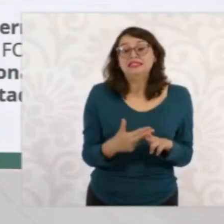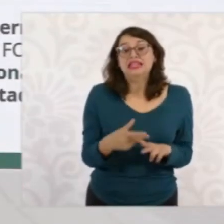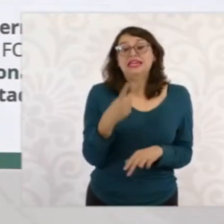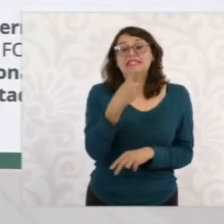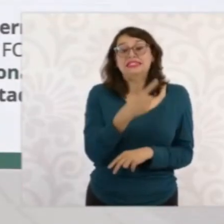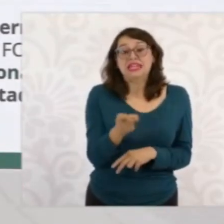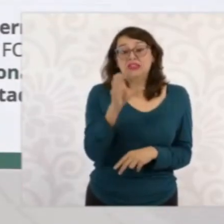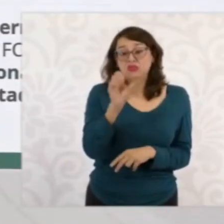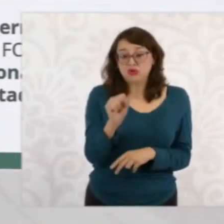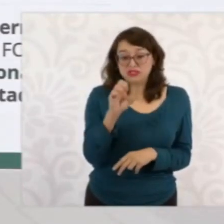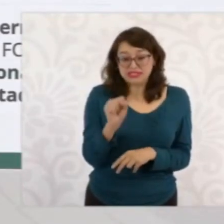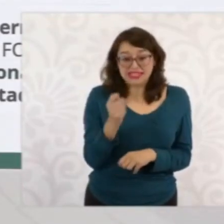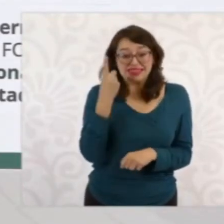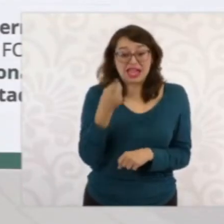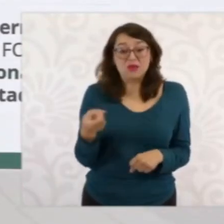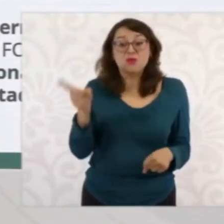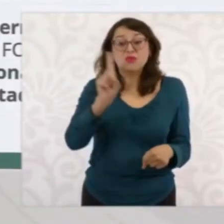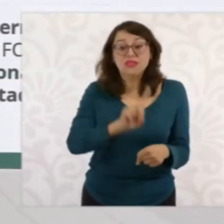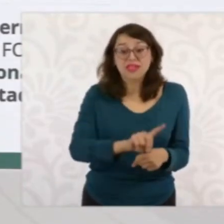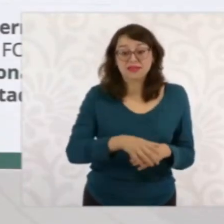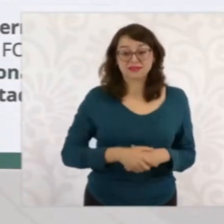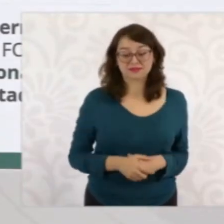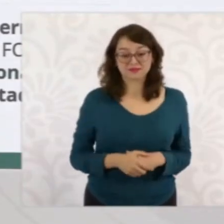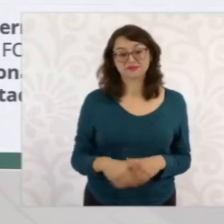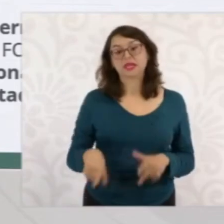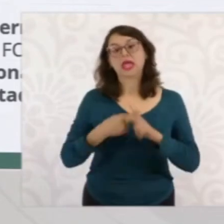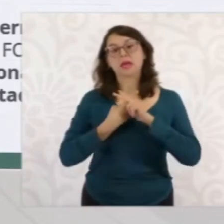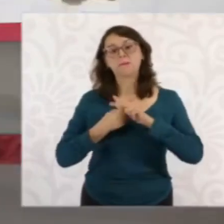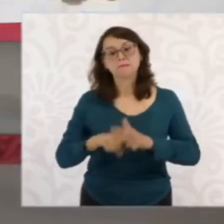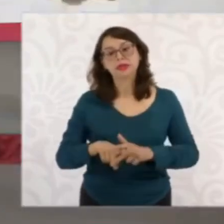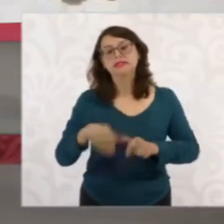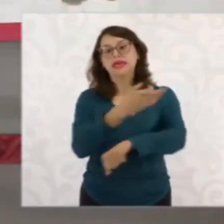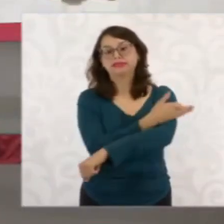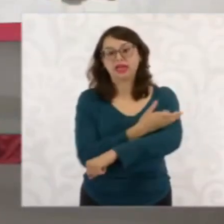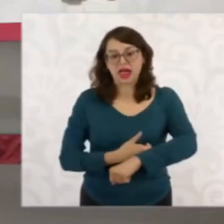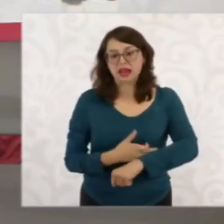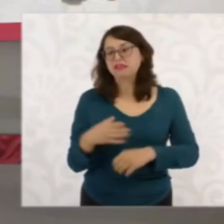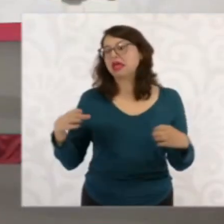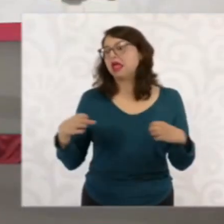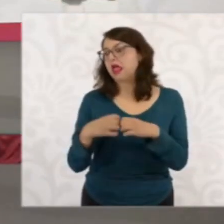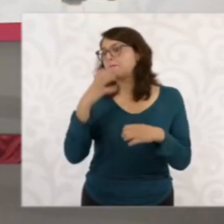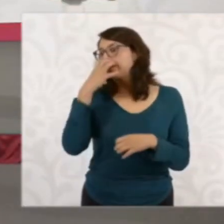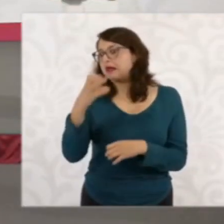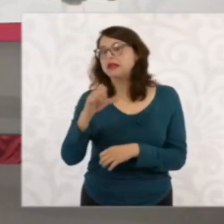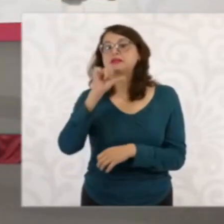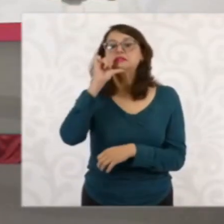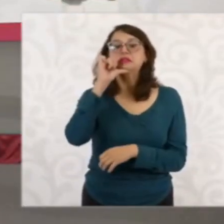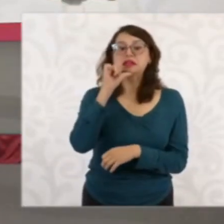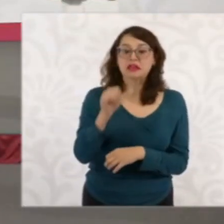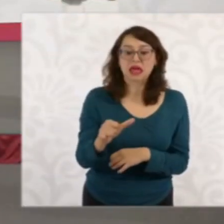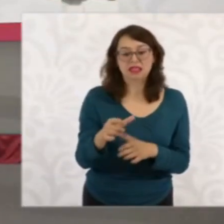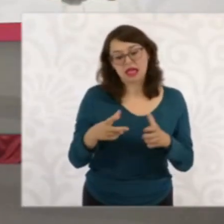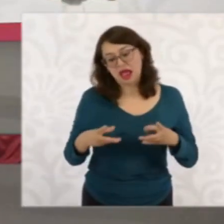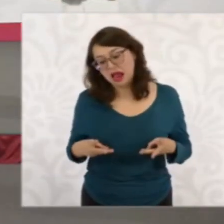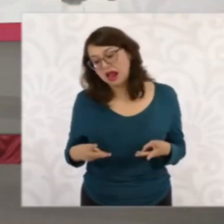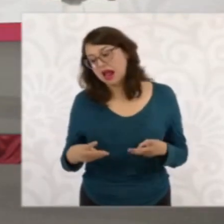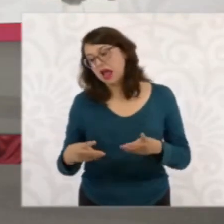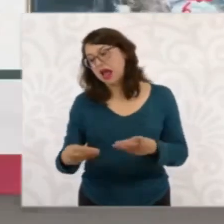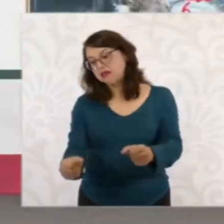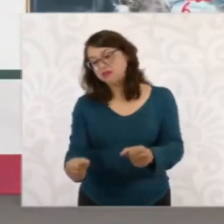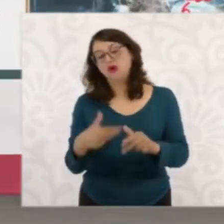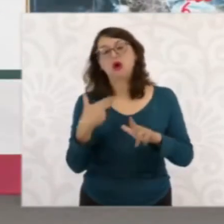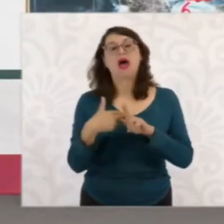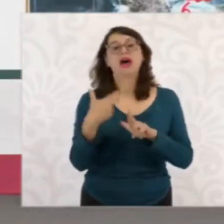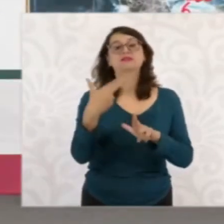pasado todo, ya la empiezan tarde, ya no hay ni siquiera emergencia. Y luego todavía que lo gastan, tardaron